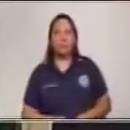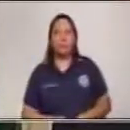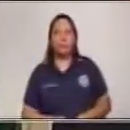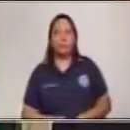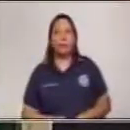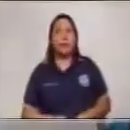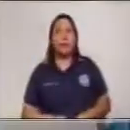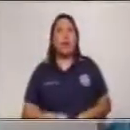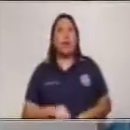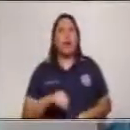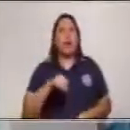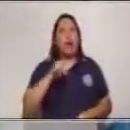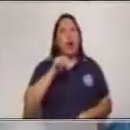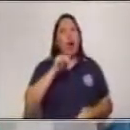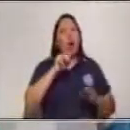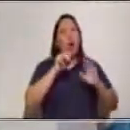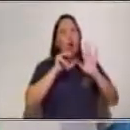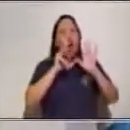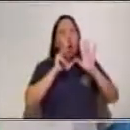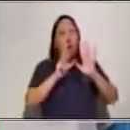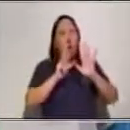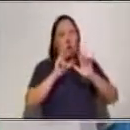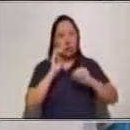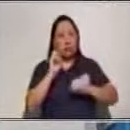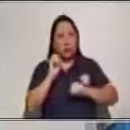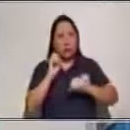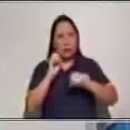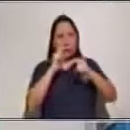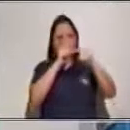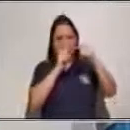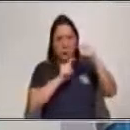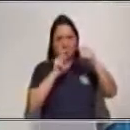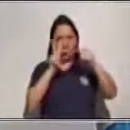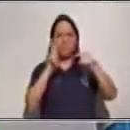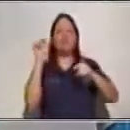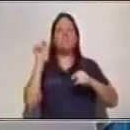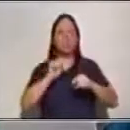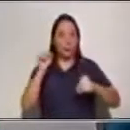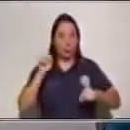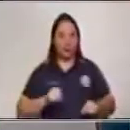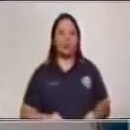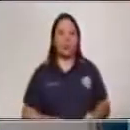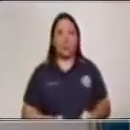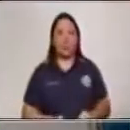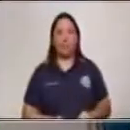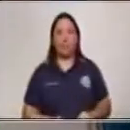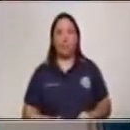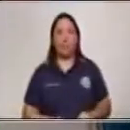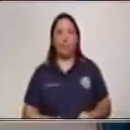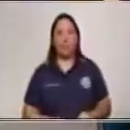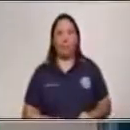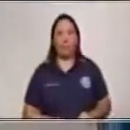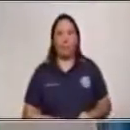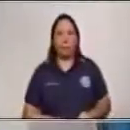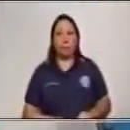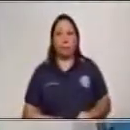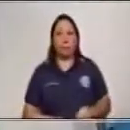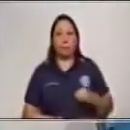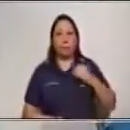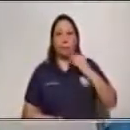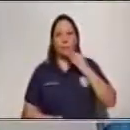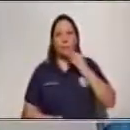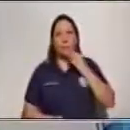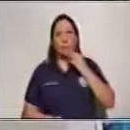Vemos que 80 es divisible entre 2. Entonces escribimos el número 2 de este